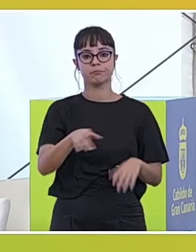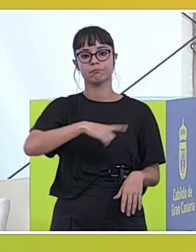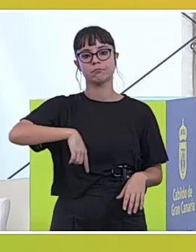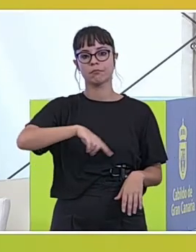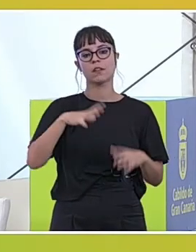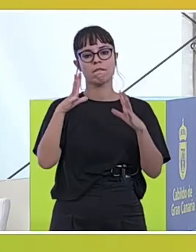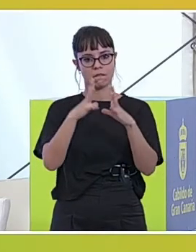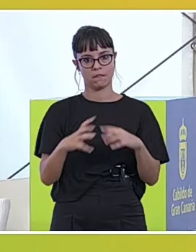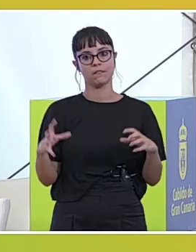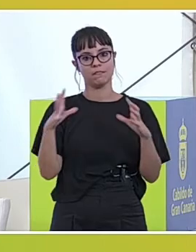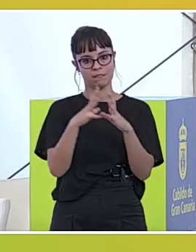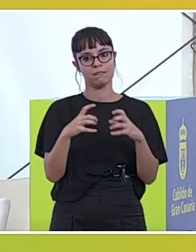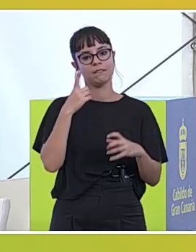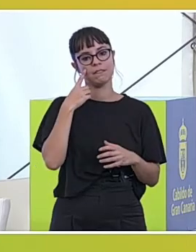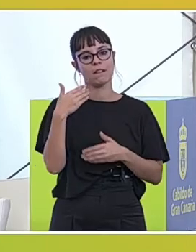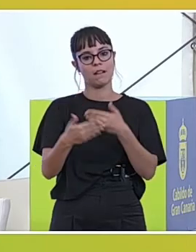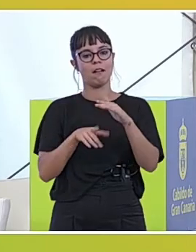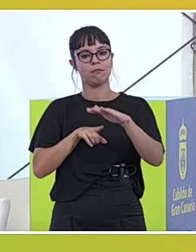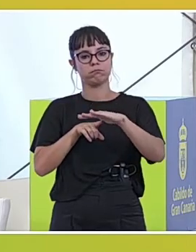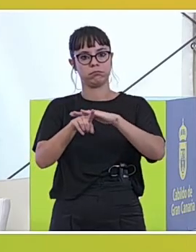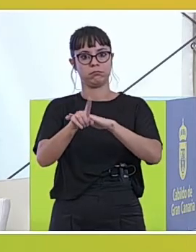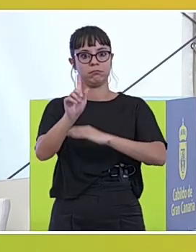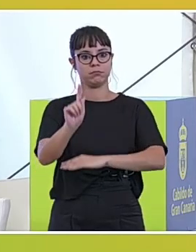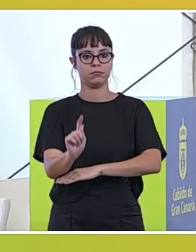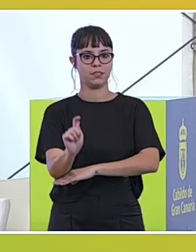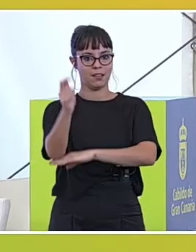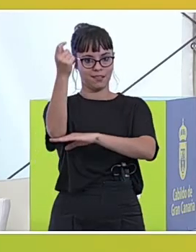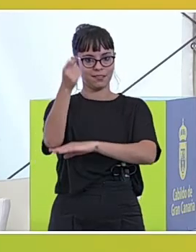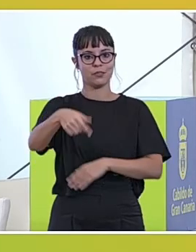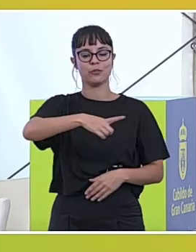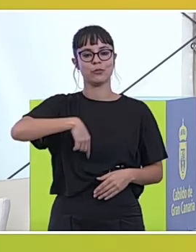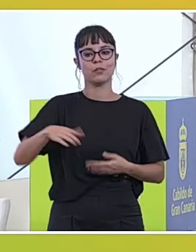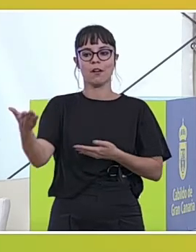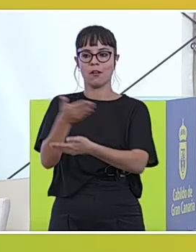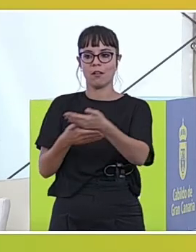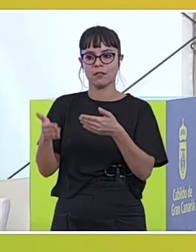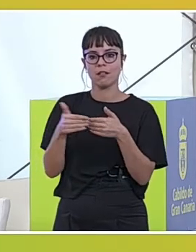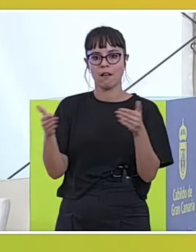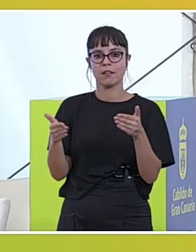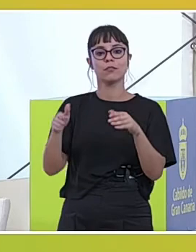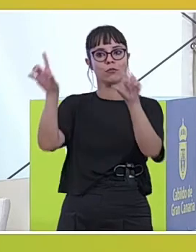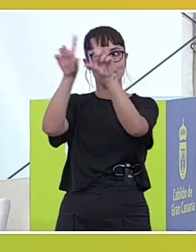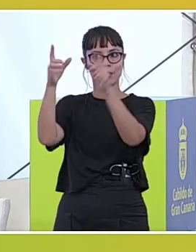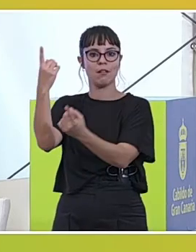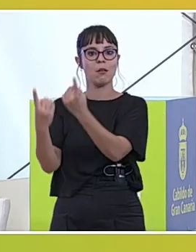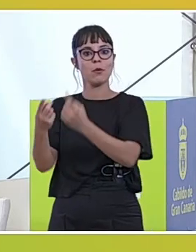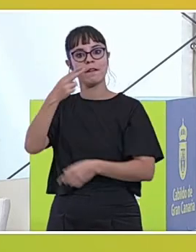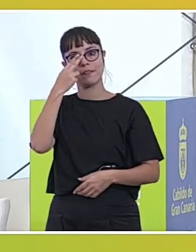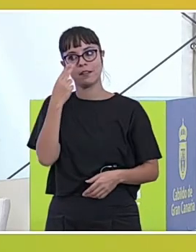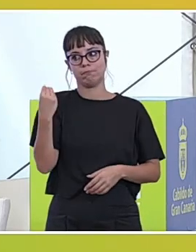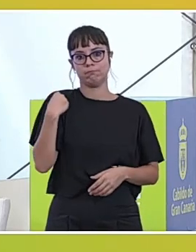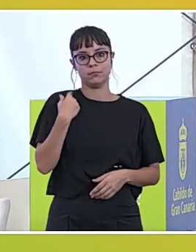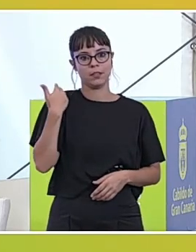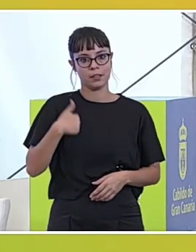deseando que vaya tirando para adelante, deseando encontrar diferentes tipos de colaboraciones. Ya tenemos varias empresas interesadas, así que les animo